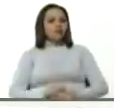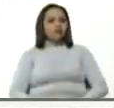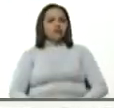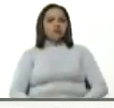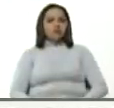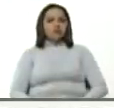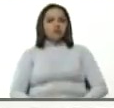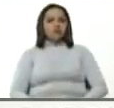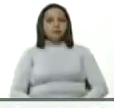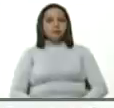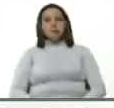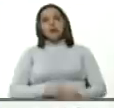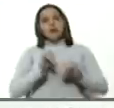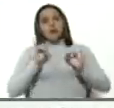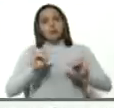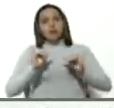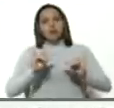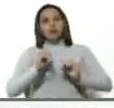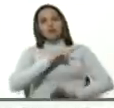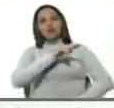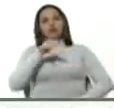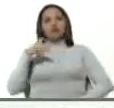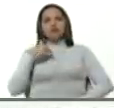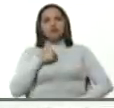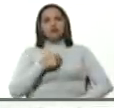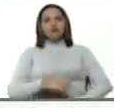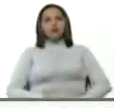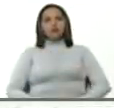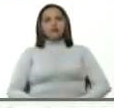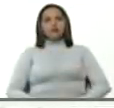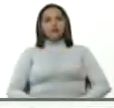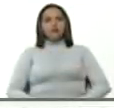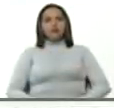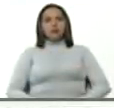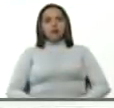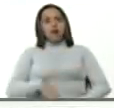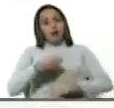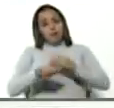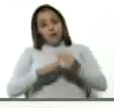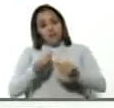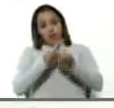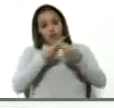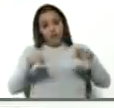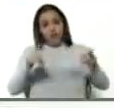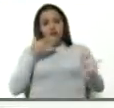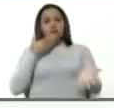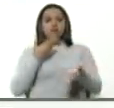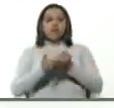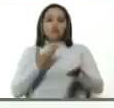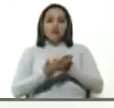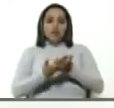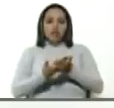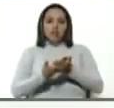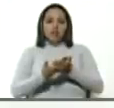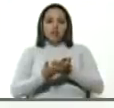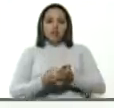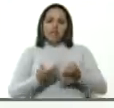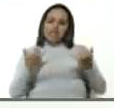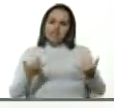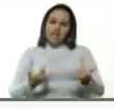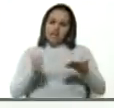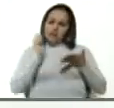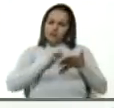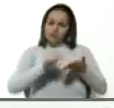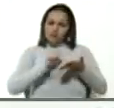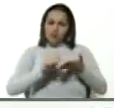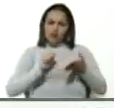en este sentido, nosotros vamos a hacer públicamente la siguiente propuesta y ya la estamos redactando